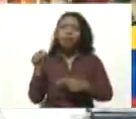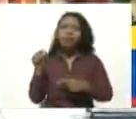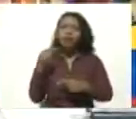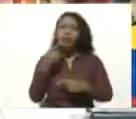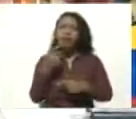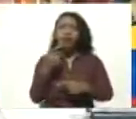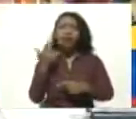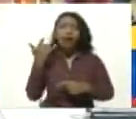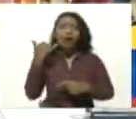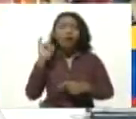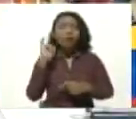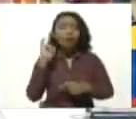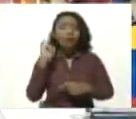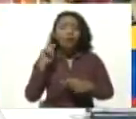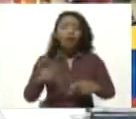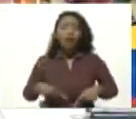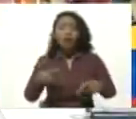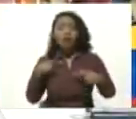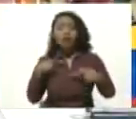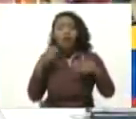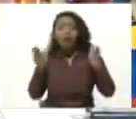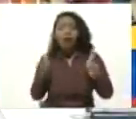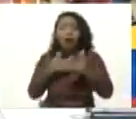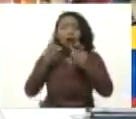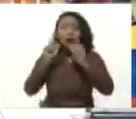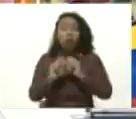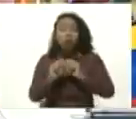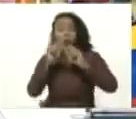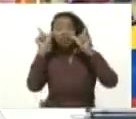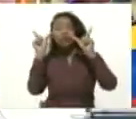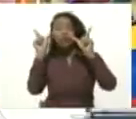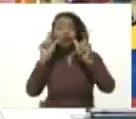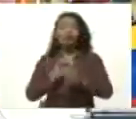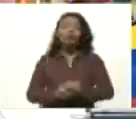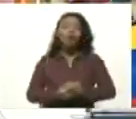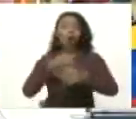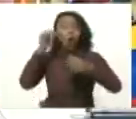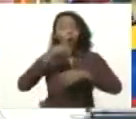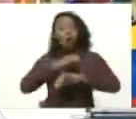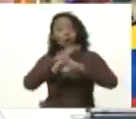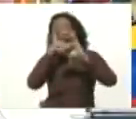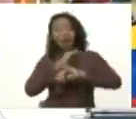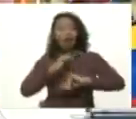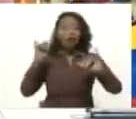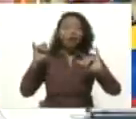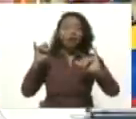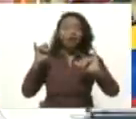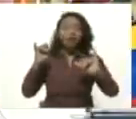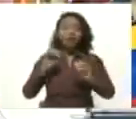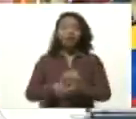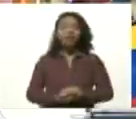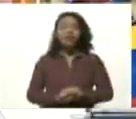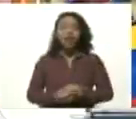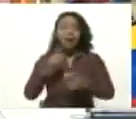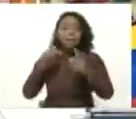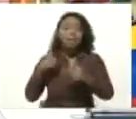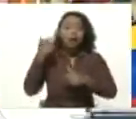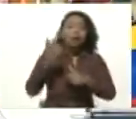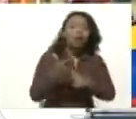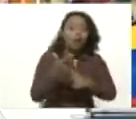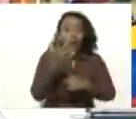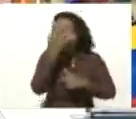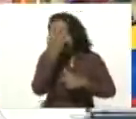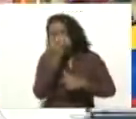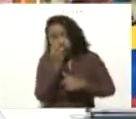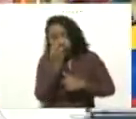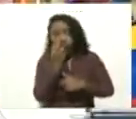vida, caja de sorpresa, hoy felicidad y mañana